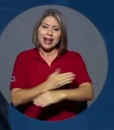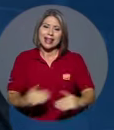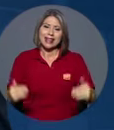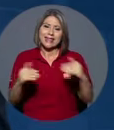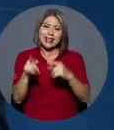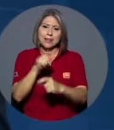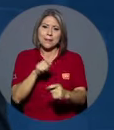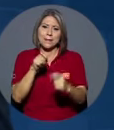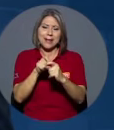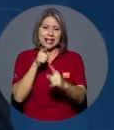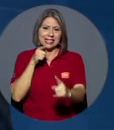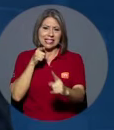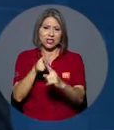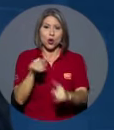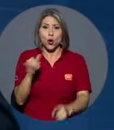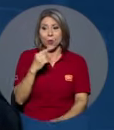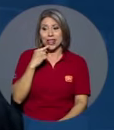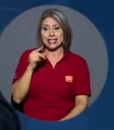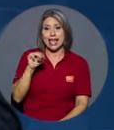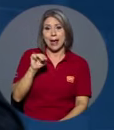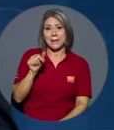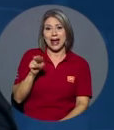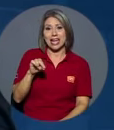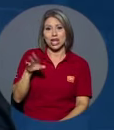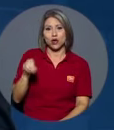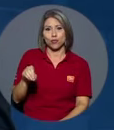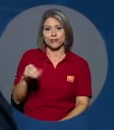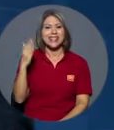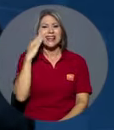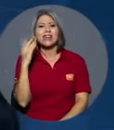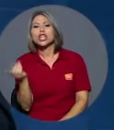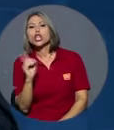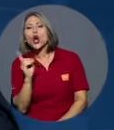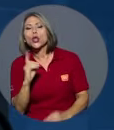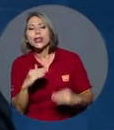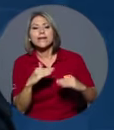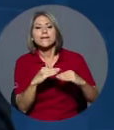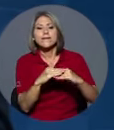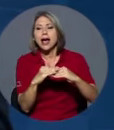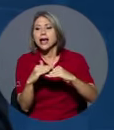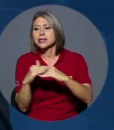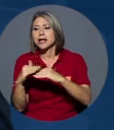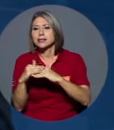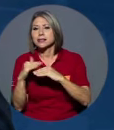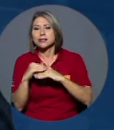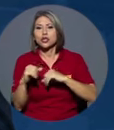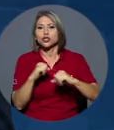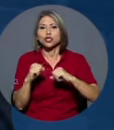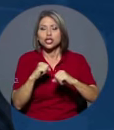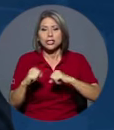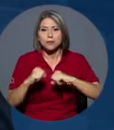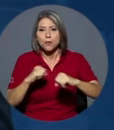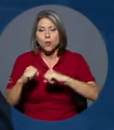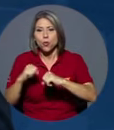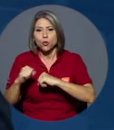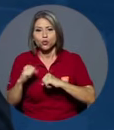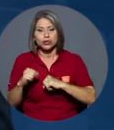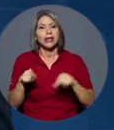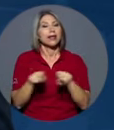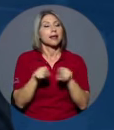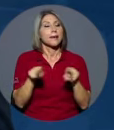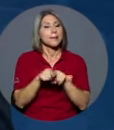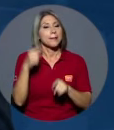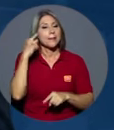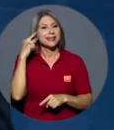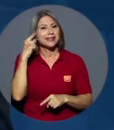nivel de precisión, lo decía Marino, el tema de la localización de las fallas, los sismos, ¿verdad? Y también